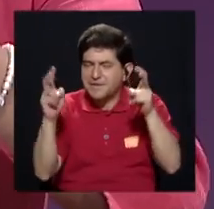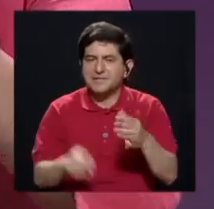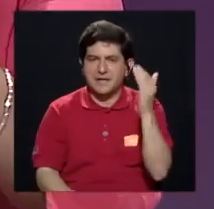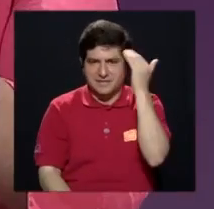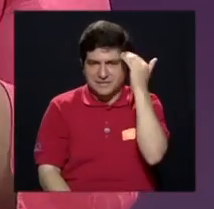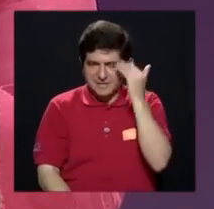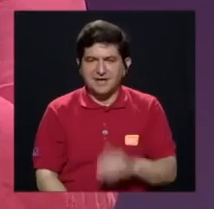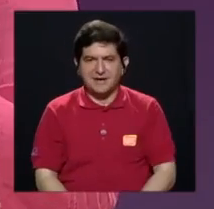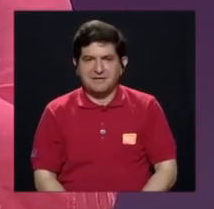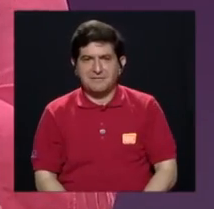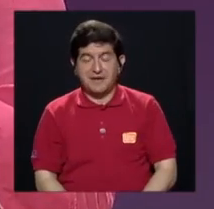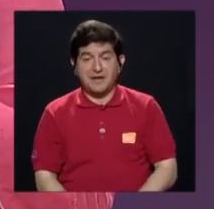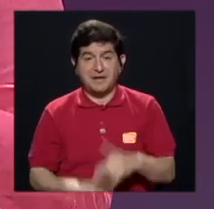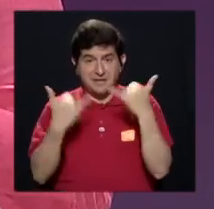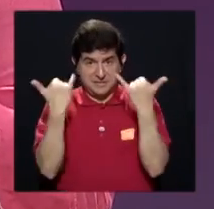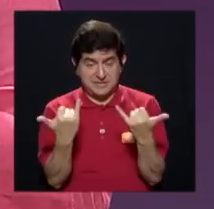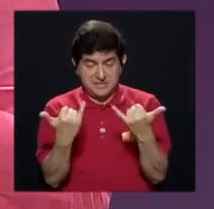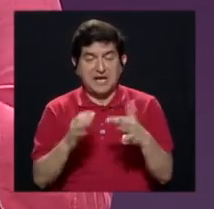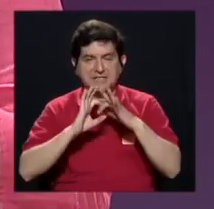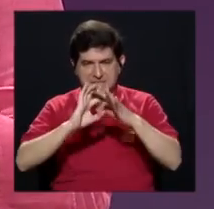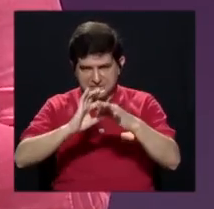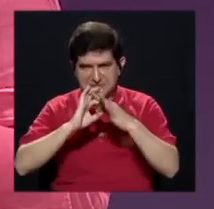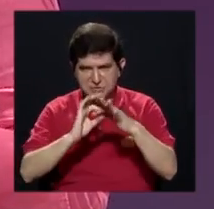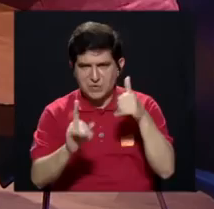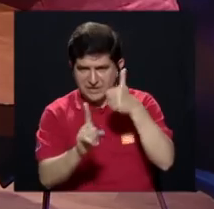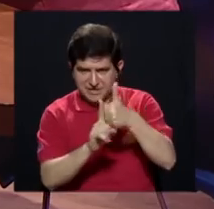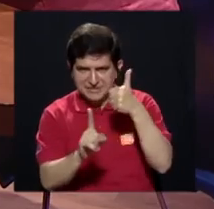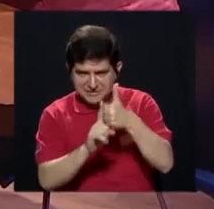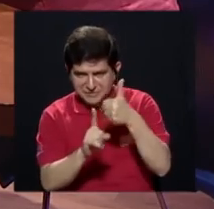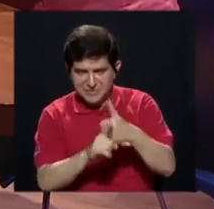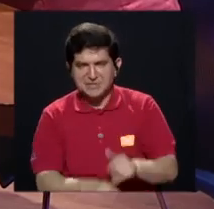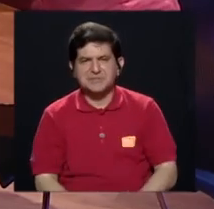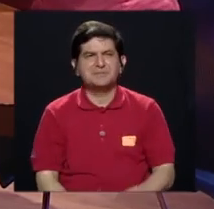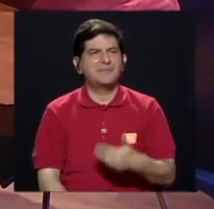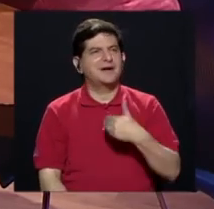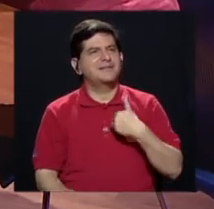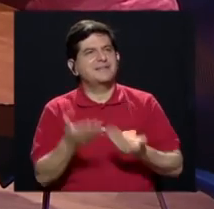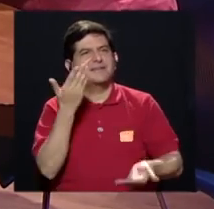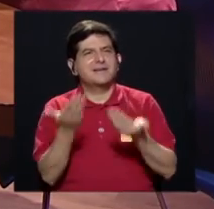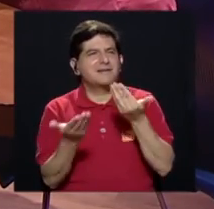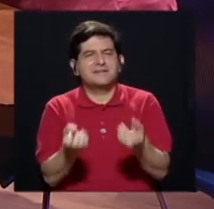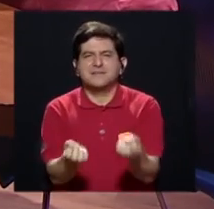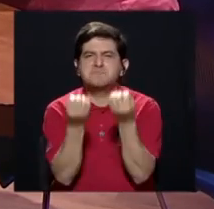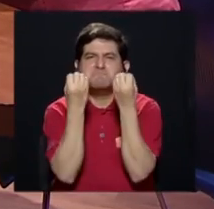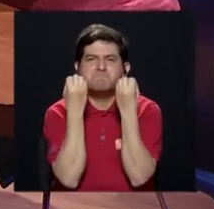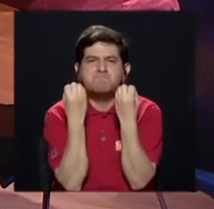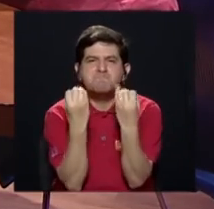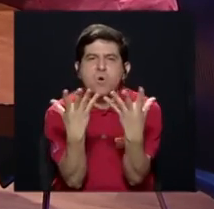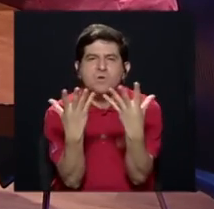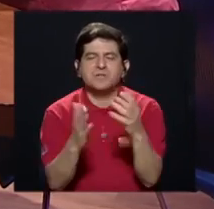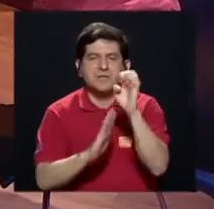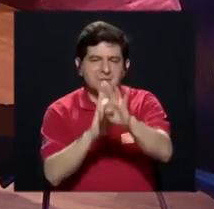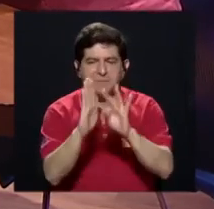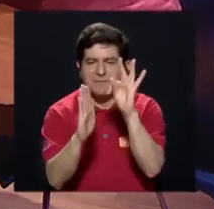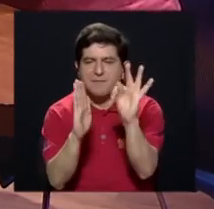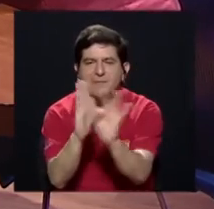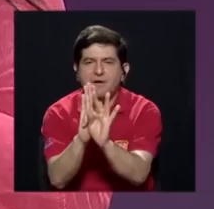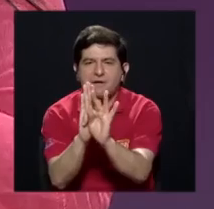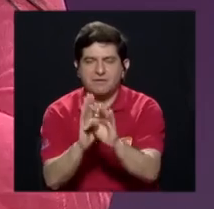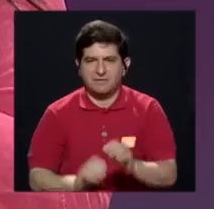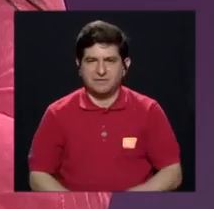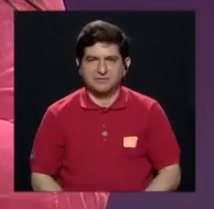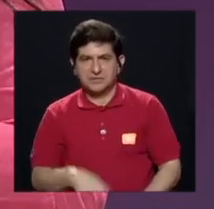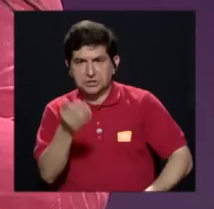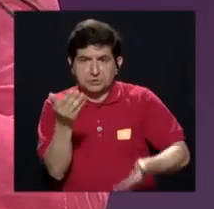sexualidad desde ya su mención de por sí sexualidad está llega cargada de estigmas de